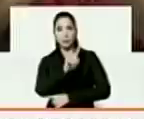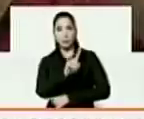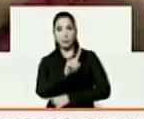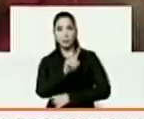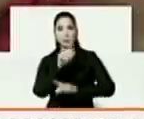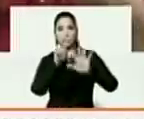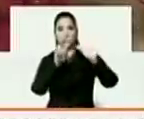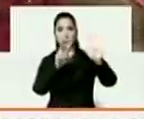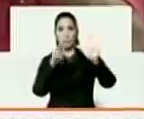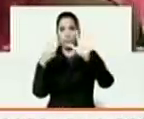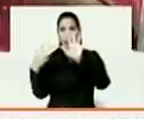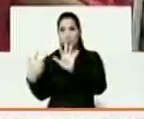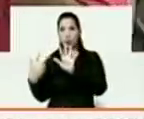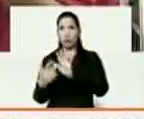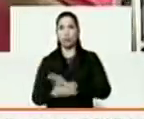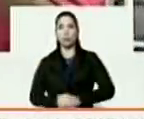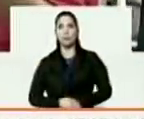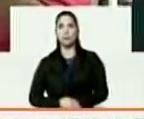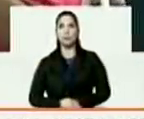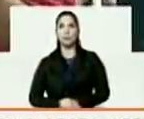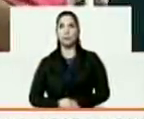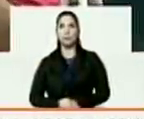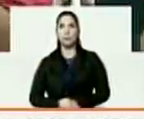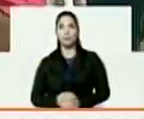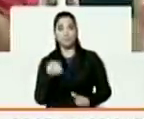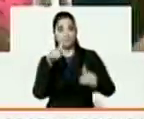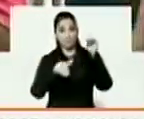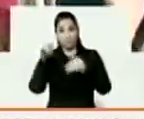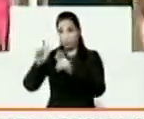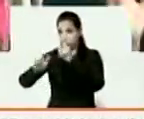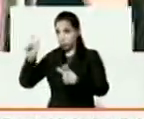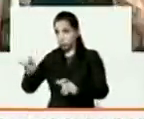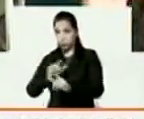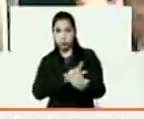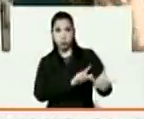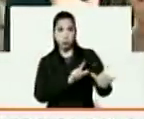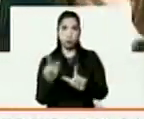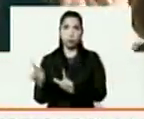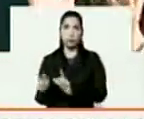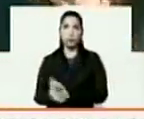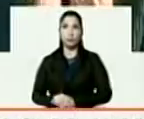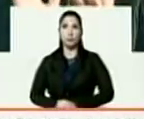178 electores y electoras